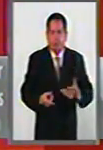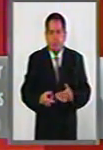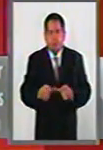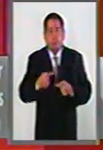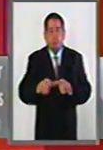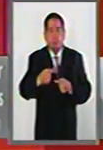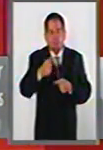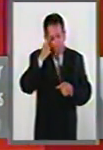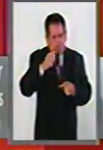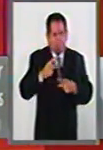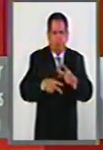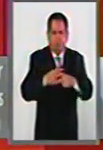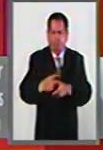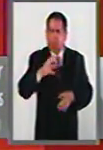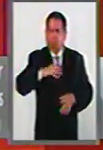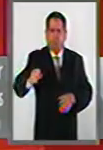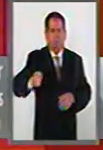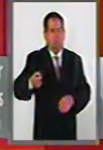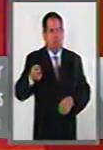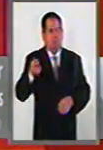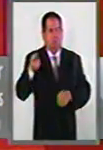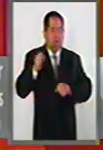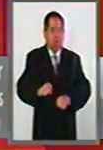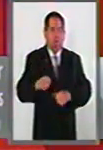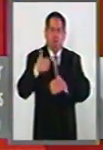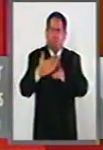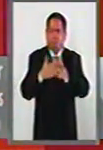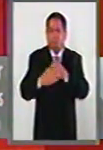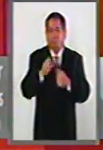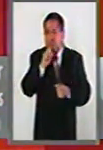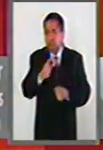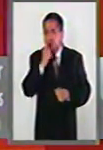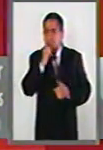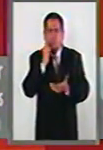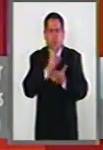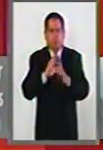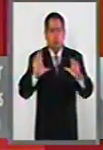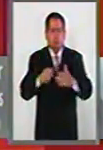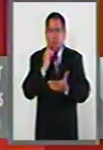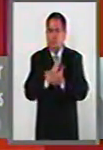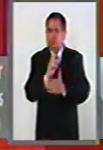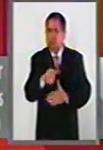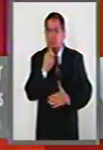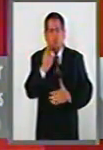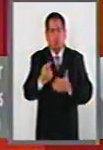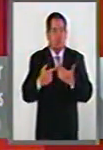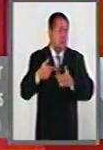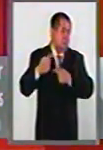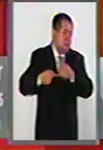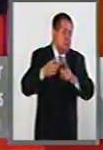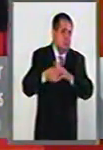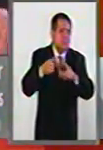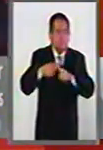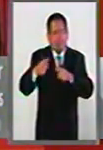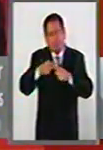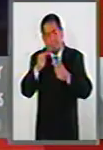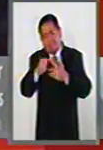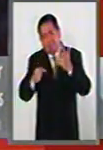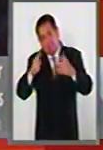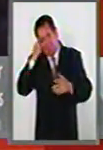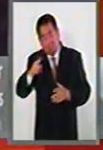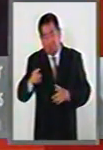camino a la dictadura policíaca militar ya viene el mando único también, ¿verdad? Ya vienen toda una serie de medidas